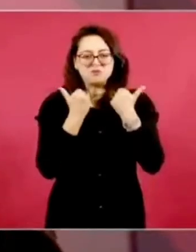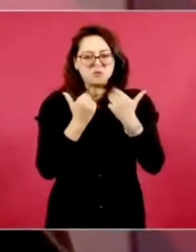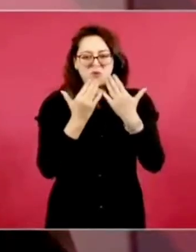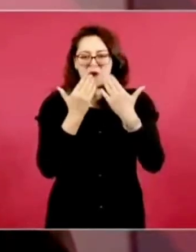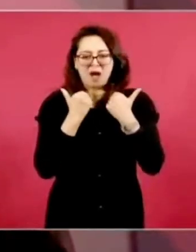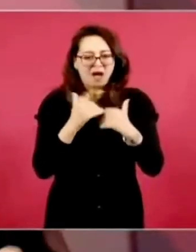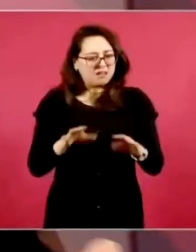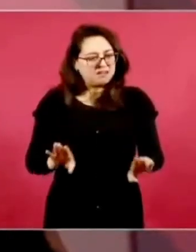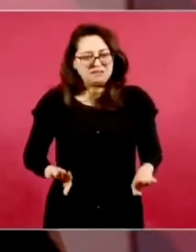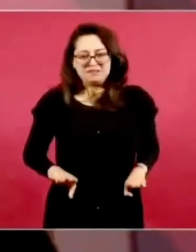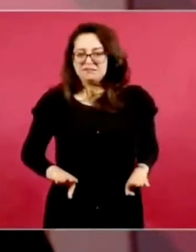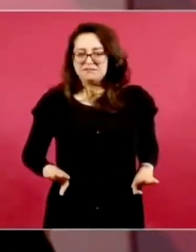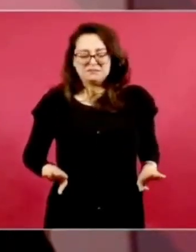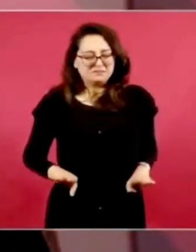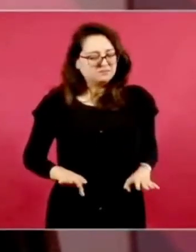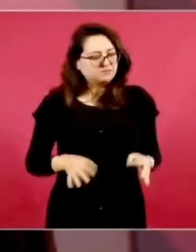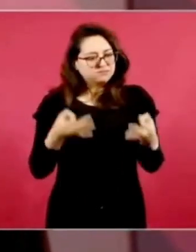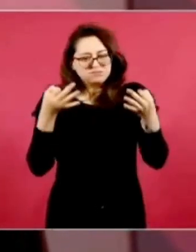hablar de